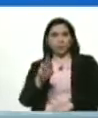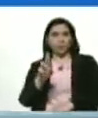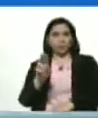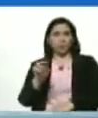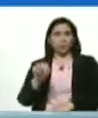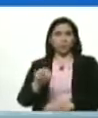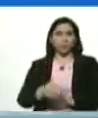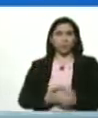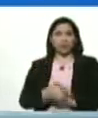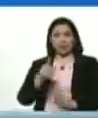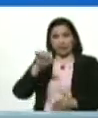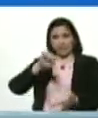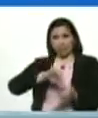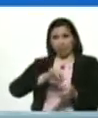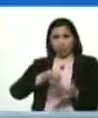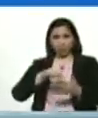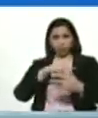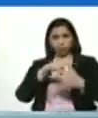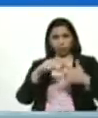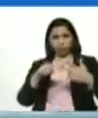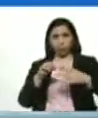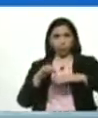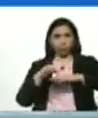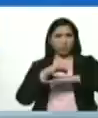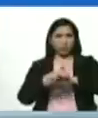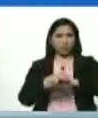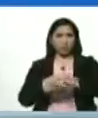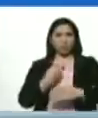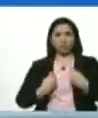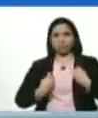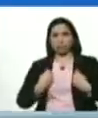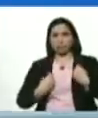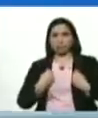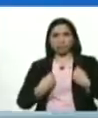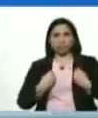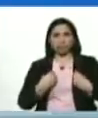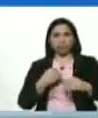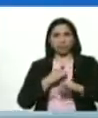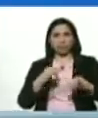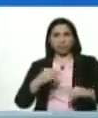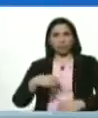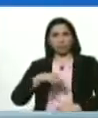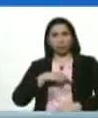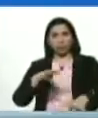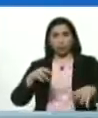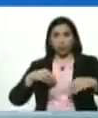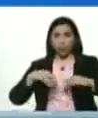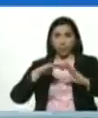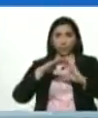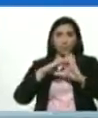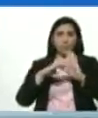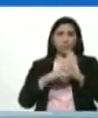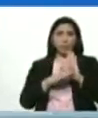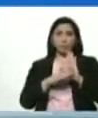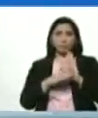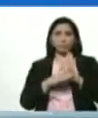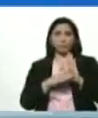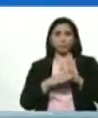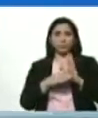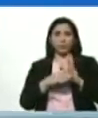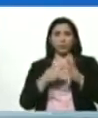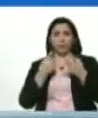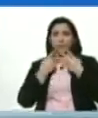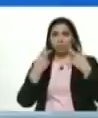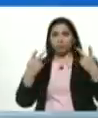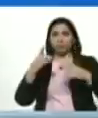es un foco preocupante ya hemos tomado las medidas de decretar el toque